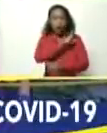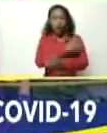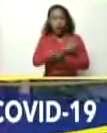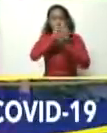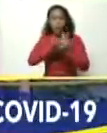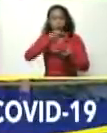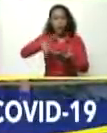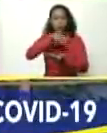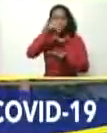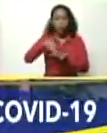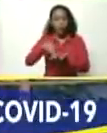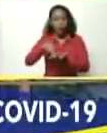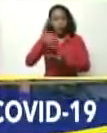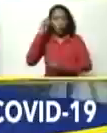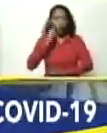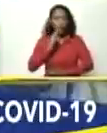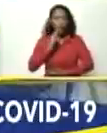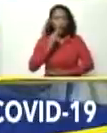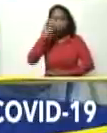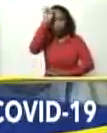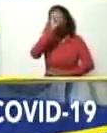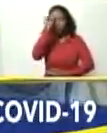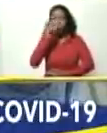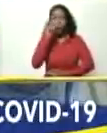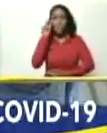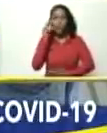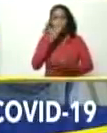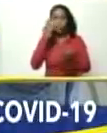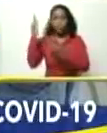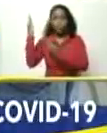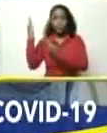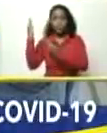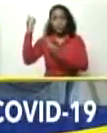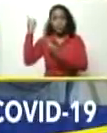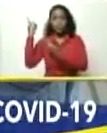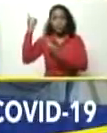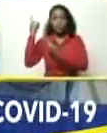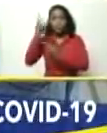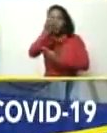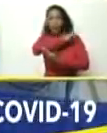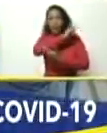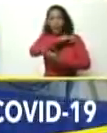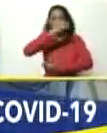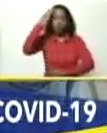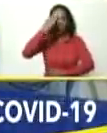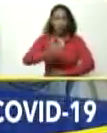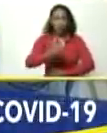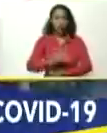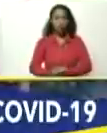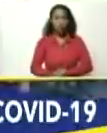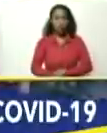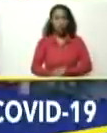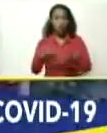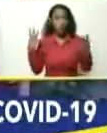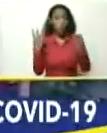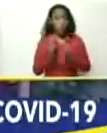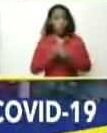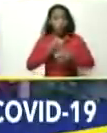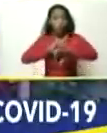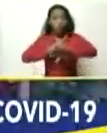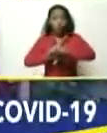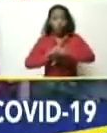Armada Nacional Bolivariana, Domingo Hernández Lares, general en jefe. Junto a la